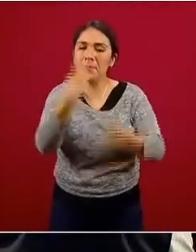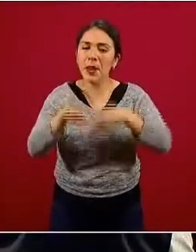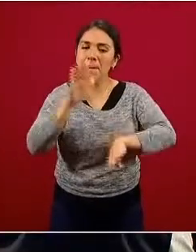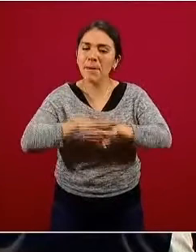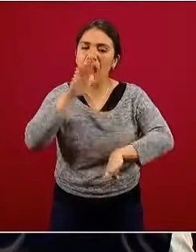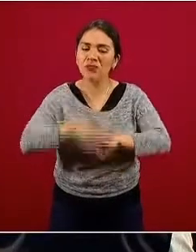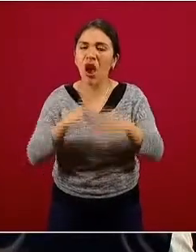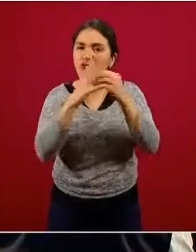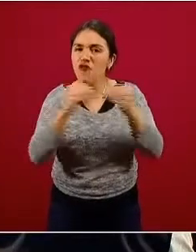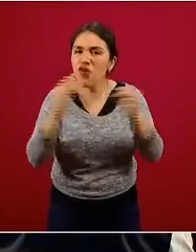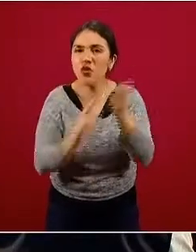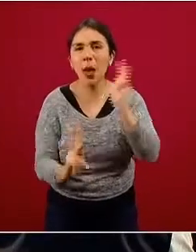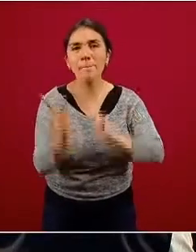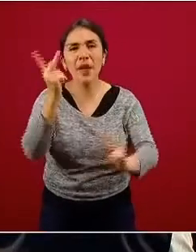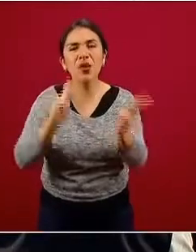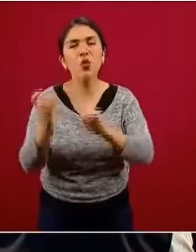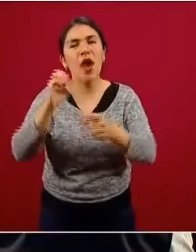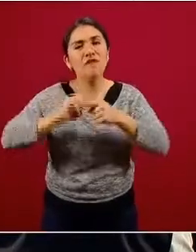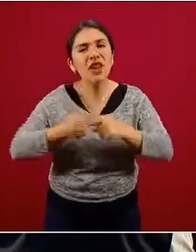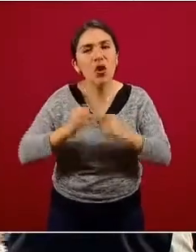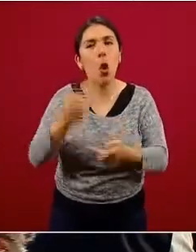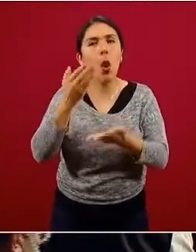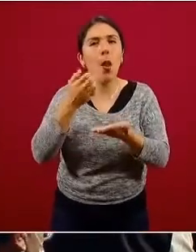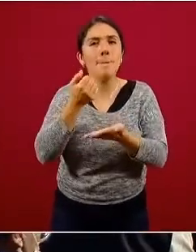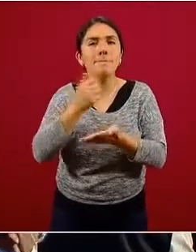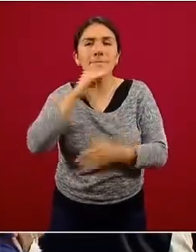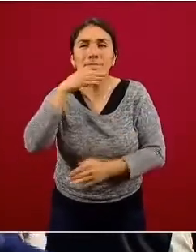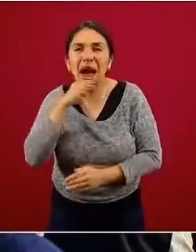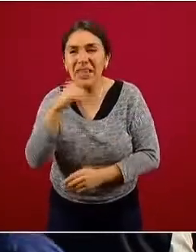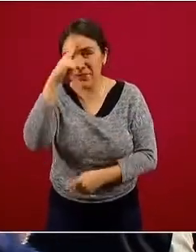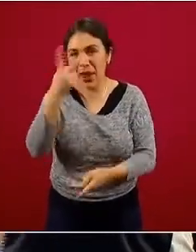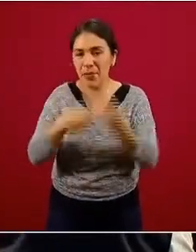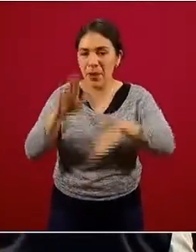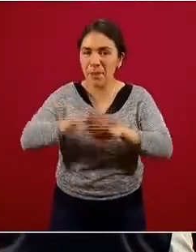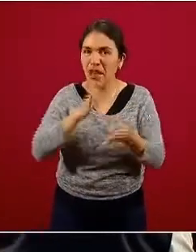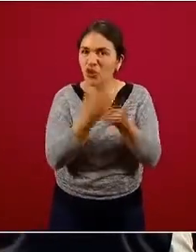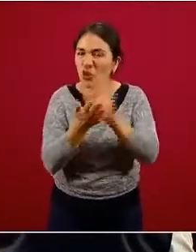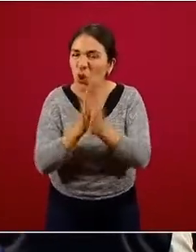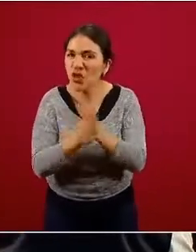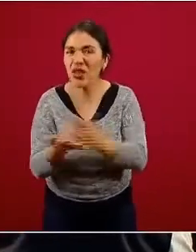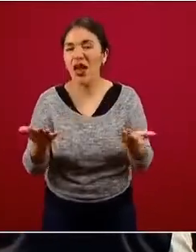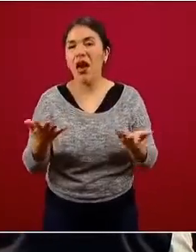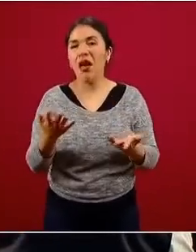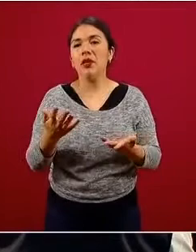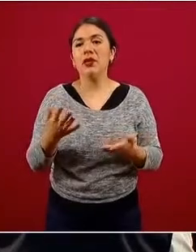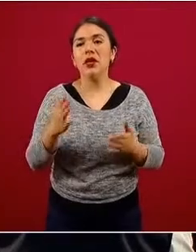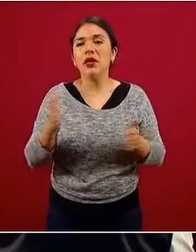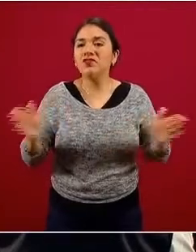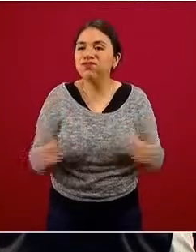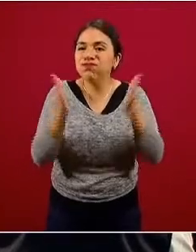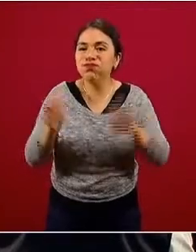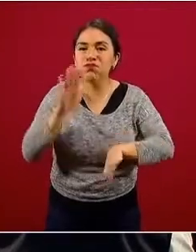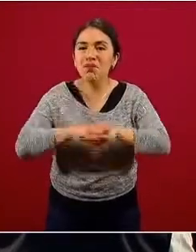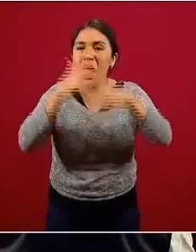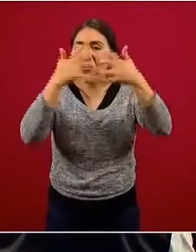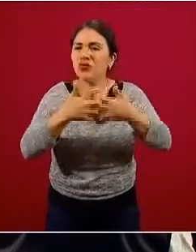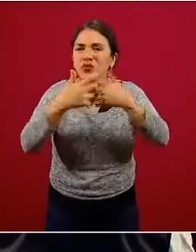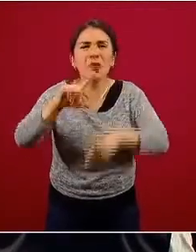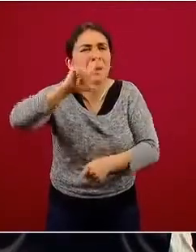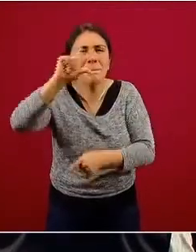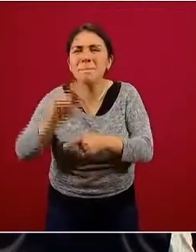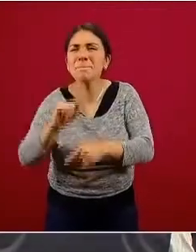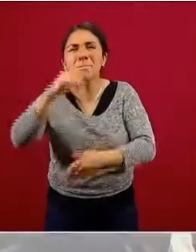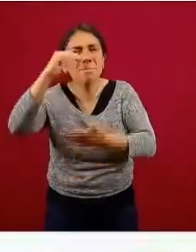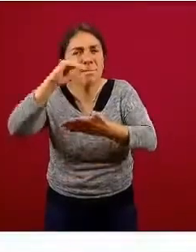frutas, verduras, frijol, maíz para hacer tortilla en grano entero. Fomentar el procesamiento mínimo